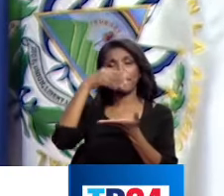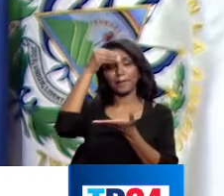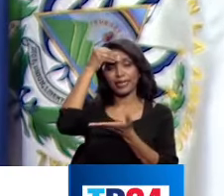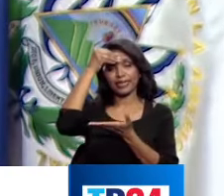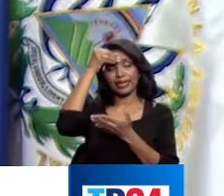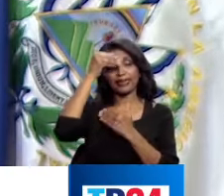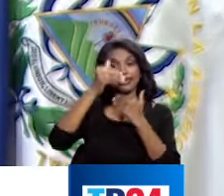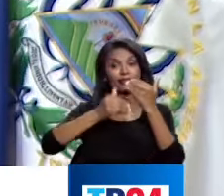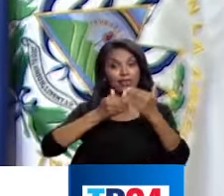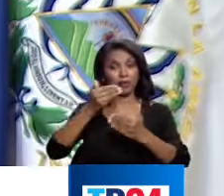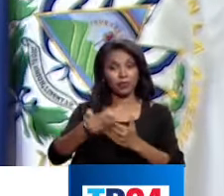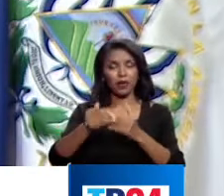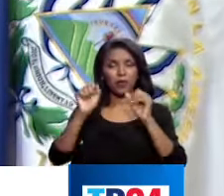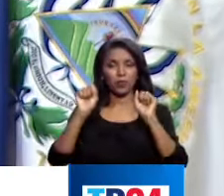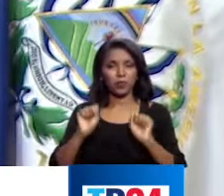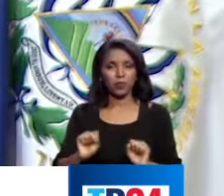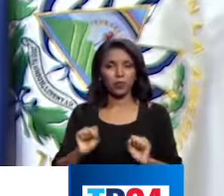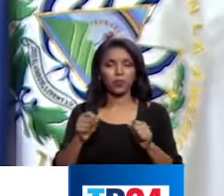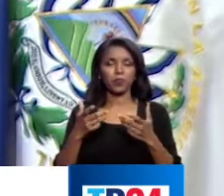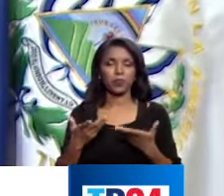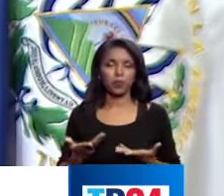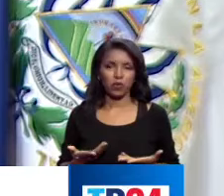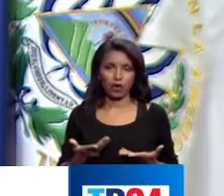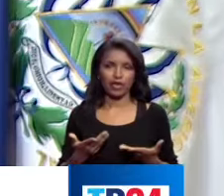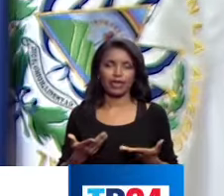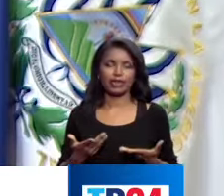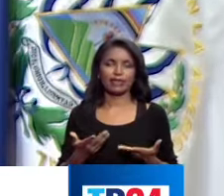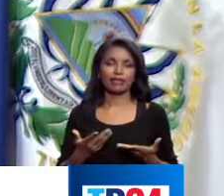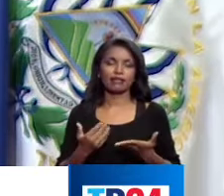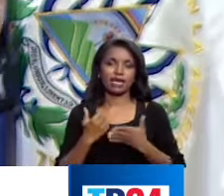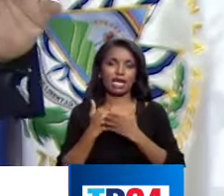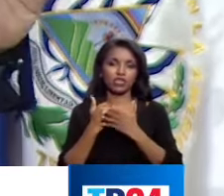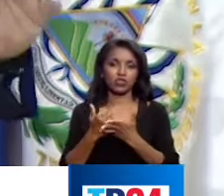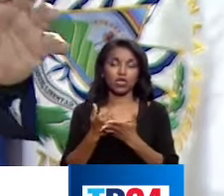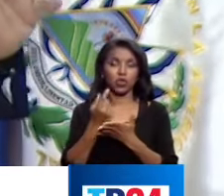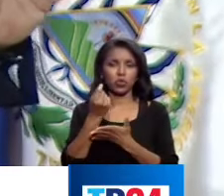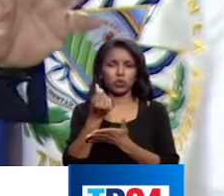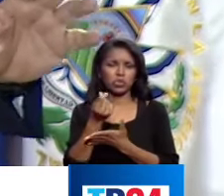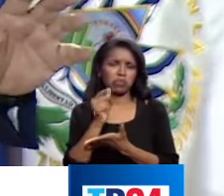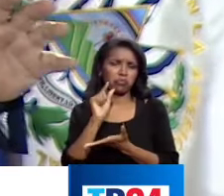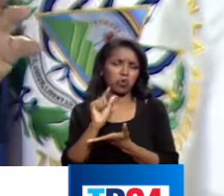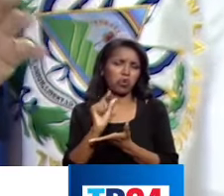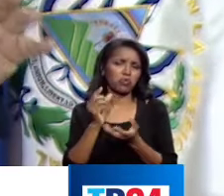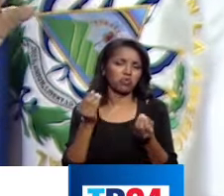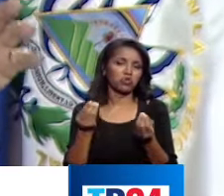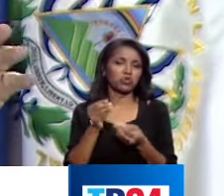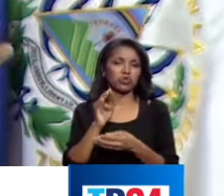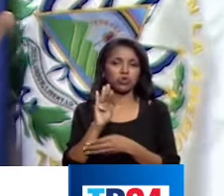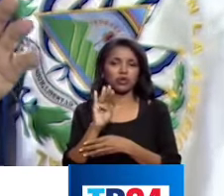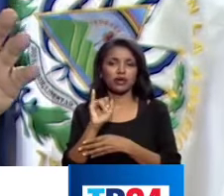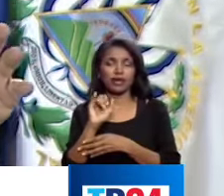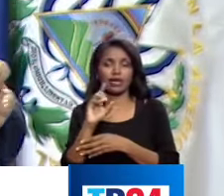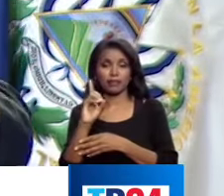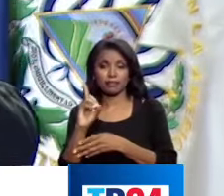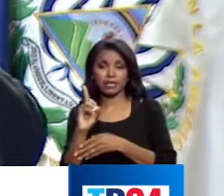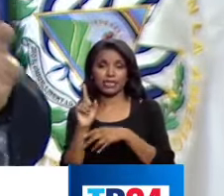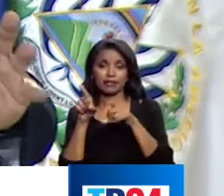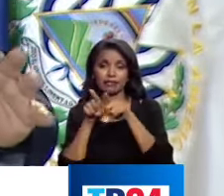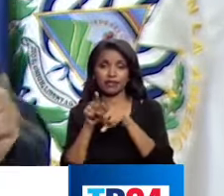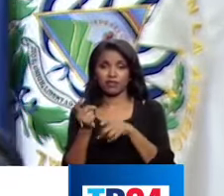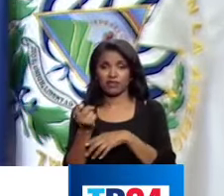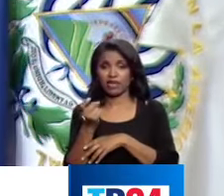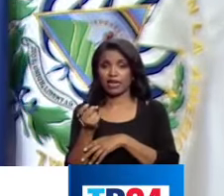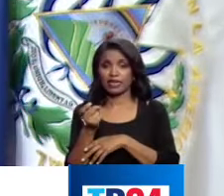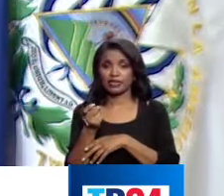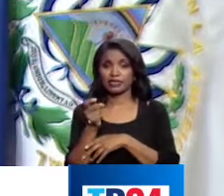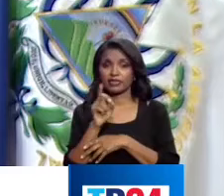la capacitación, tener financiamiento importante que les pueda servir. Ahí hay recursos del BID, recursos que no se han utilizado en las